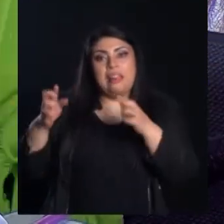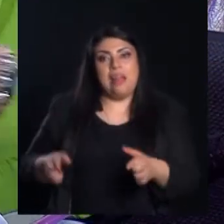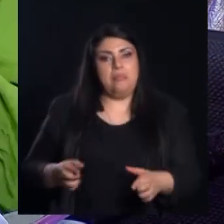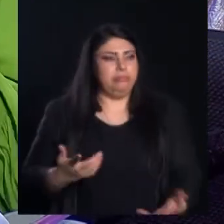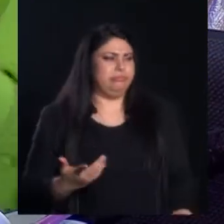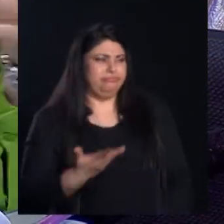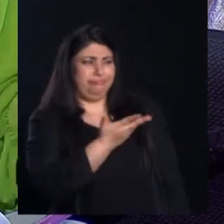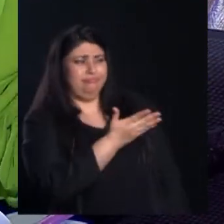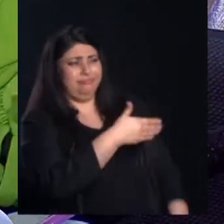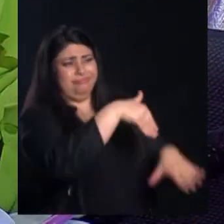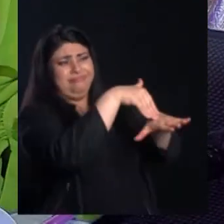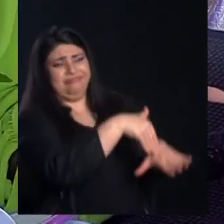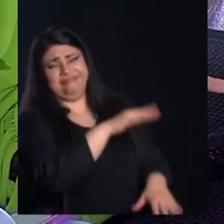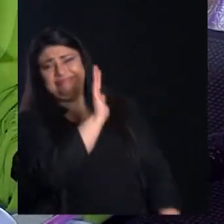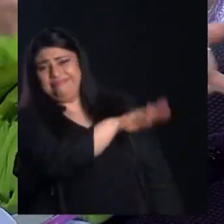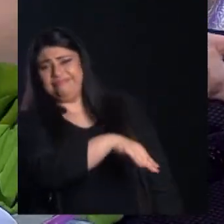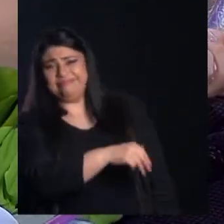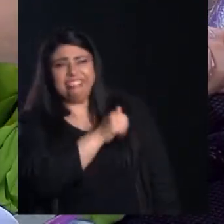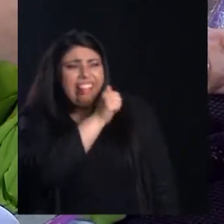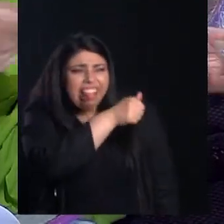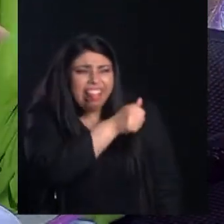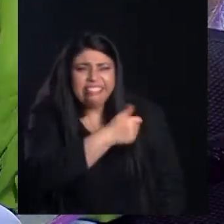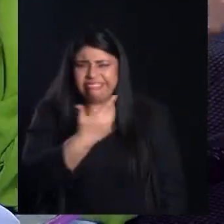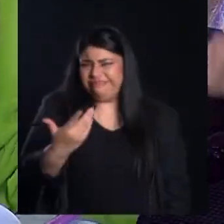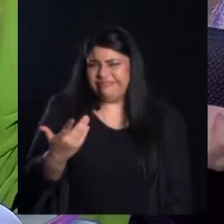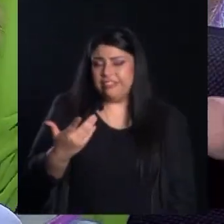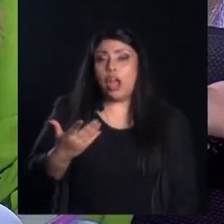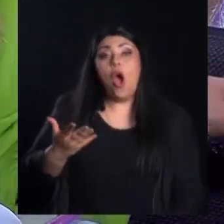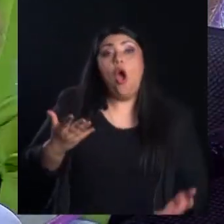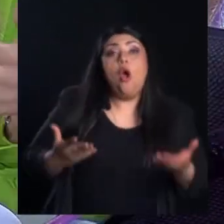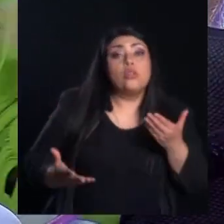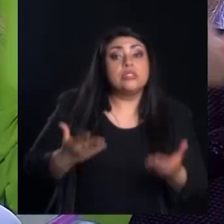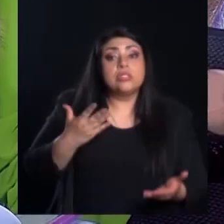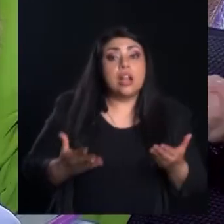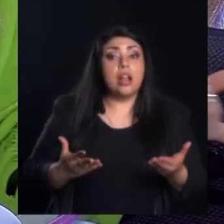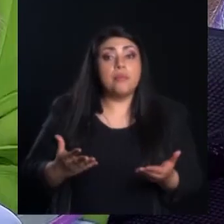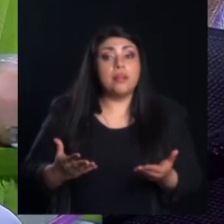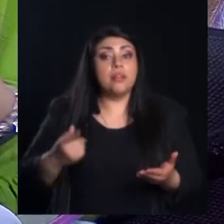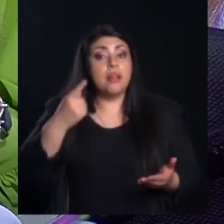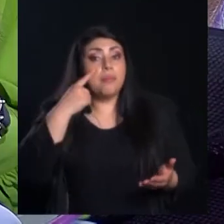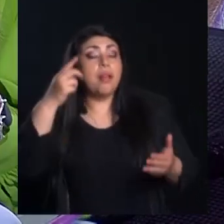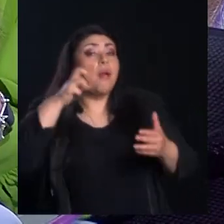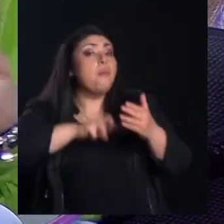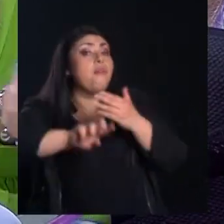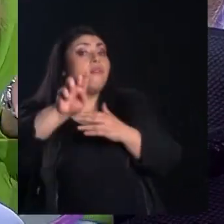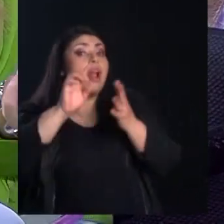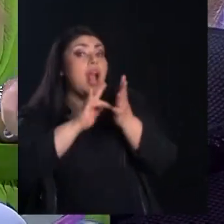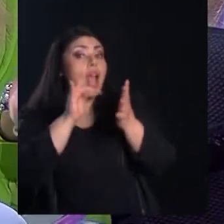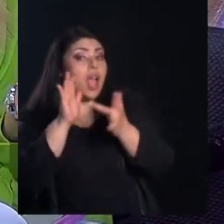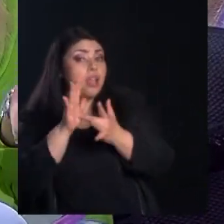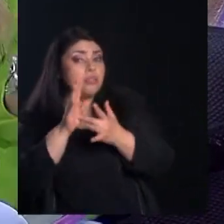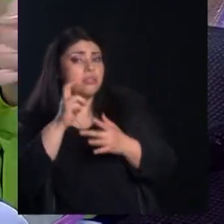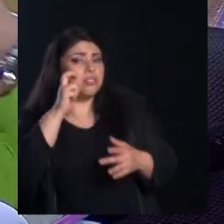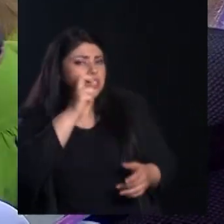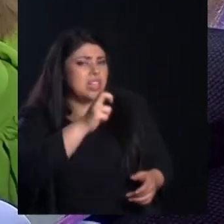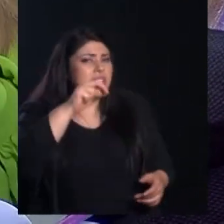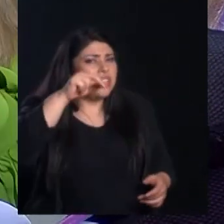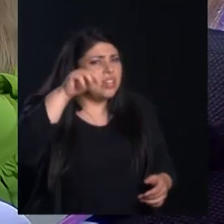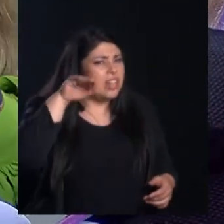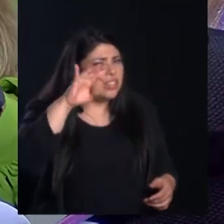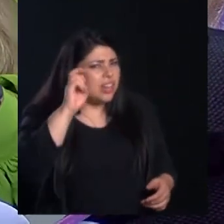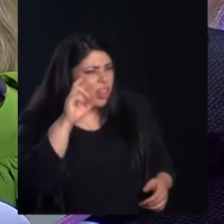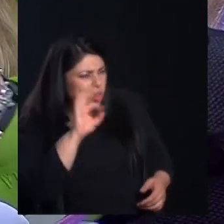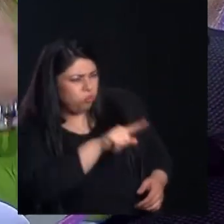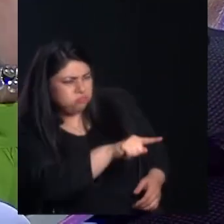peso por nosotros porque es ella alejandra o incluso cómo se cumple la profecía de jesús el nazareno de ahí puede